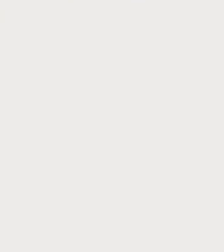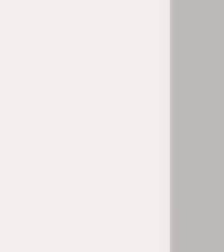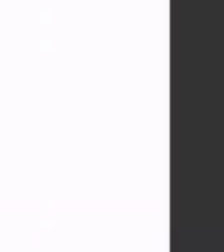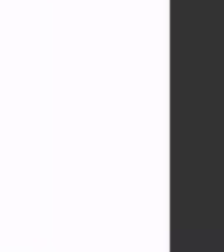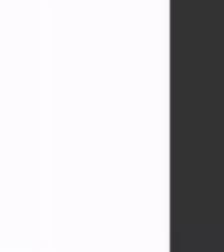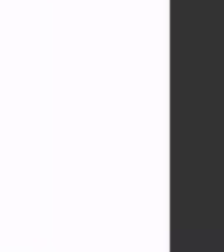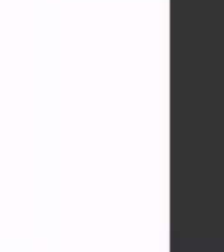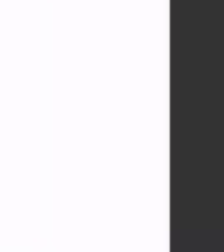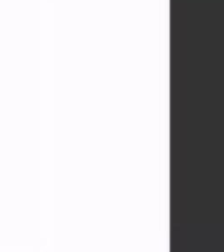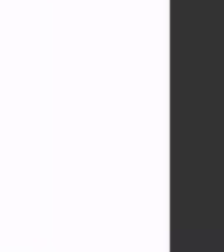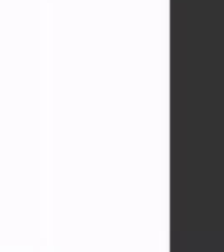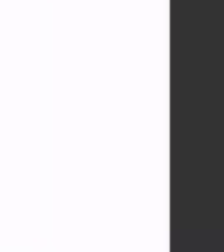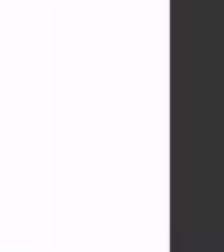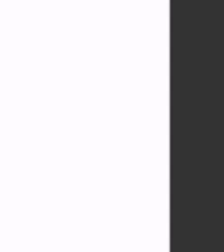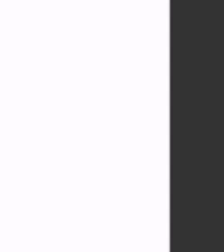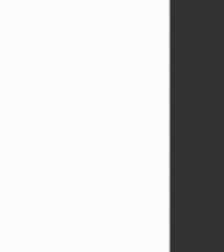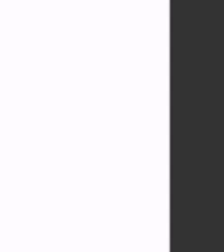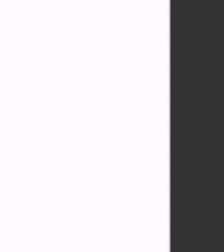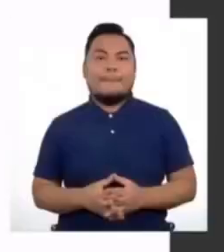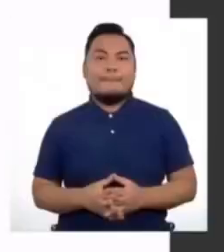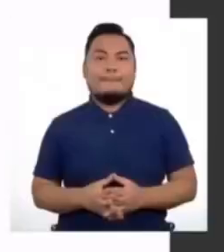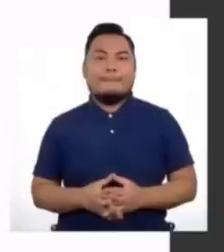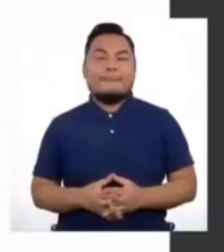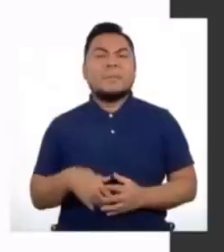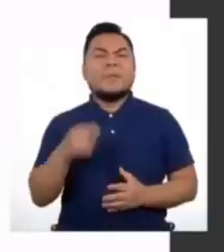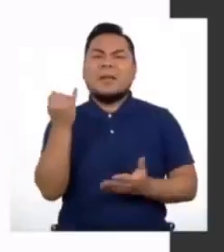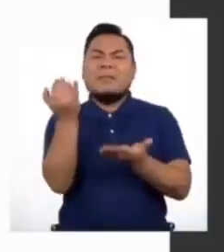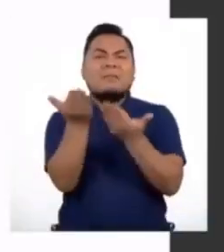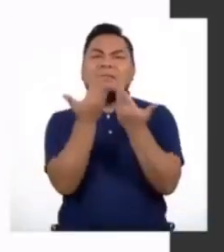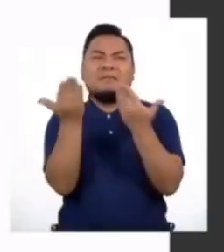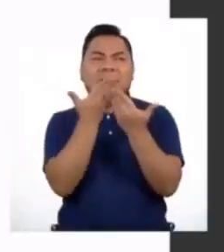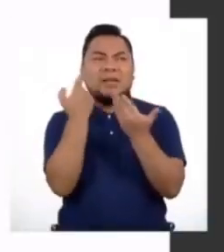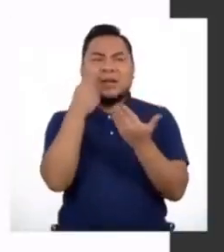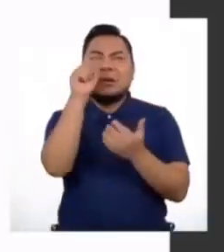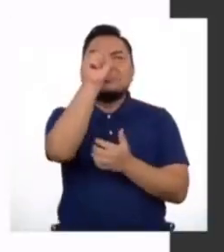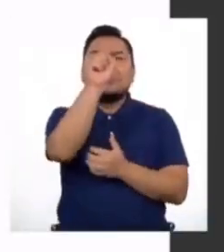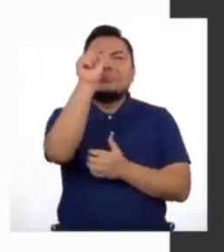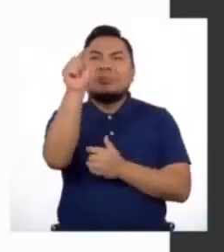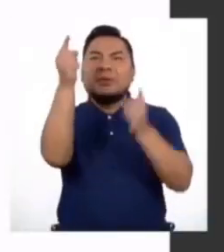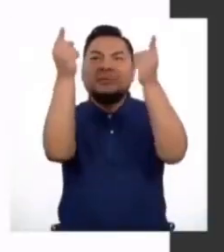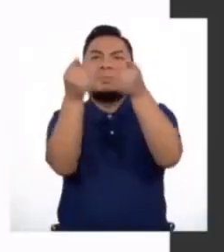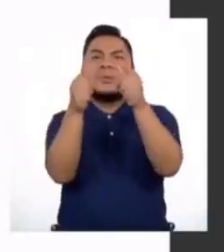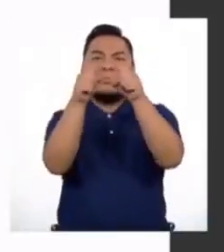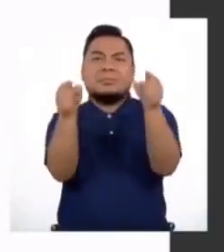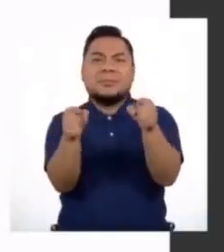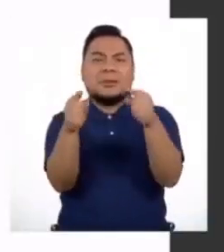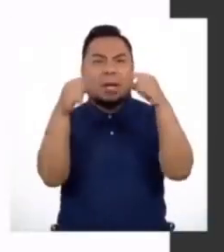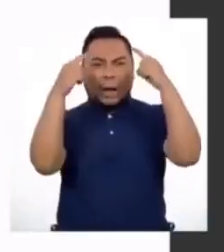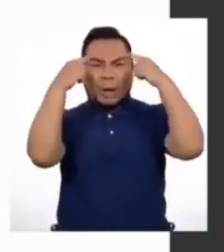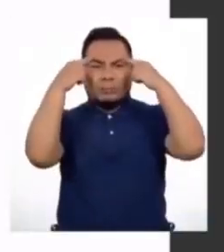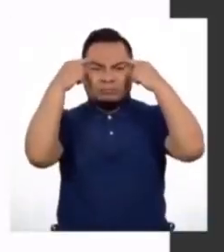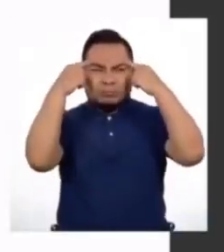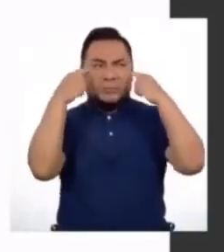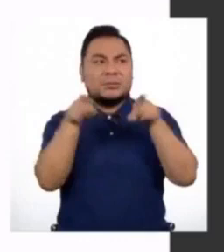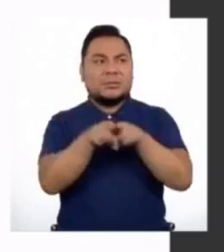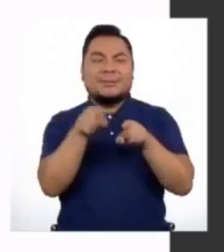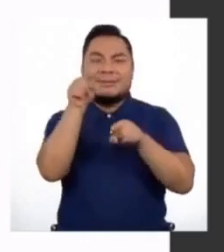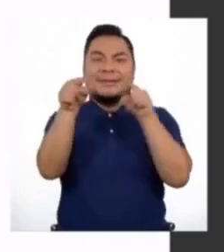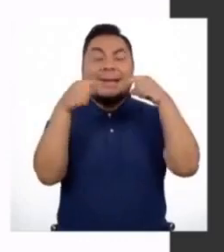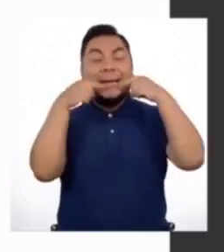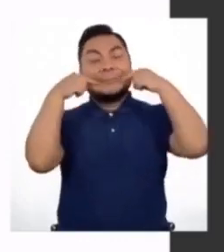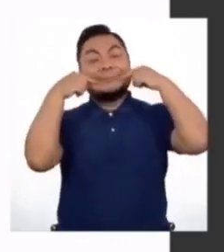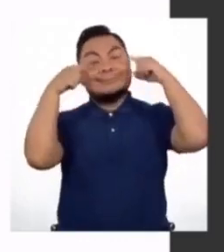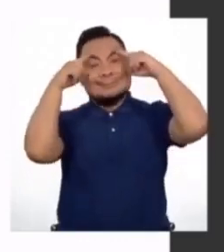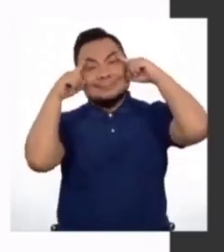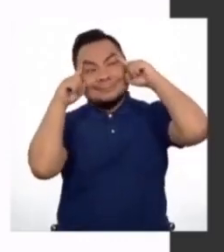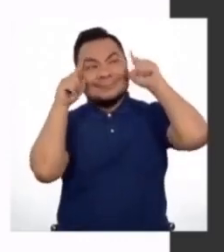Es darnos cuenta que con pocos elementos, con 2 puntos como ojos y una línea como boca y un par de líneas más como cejas, podemos